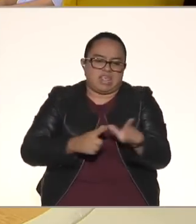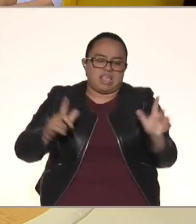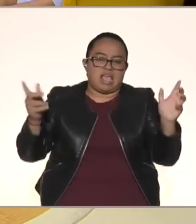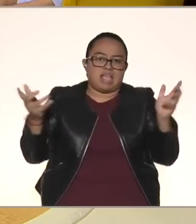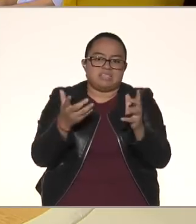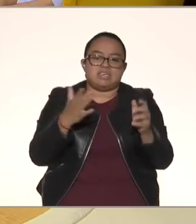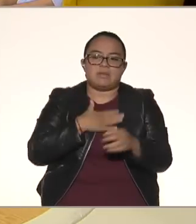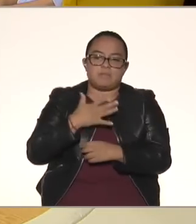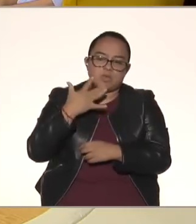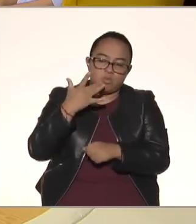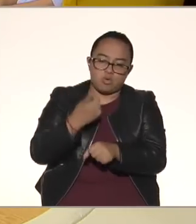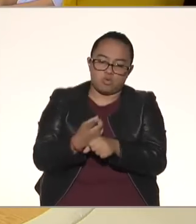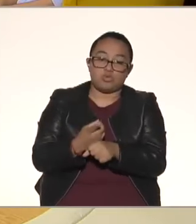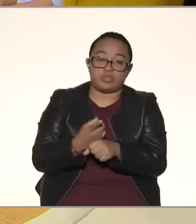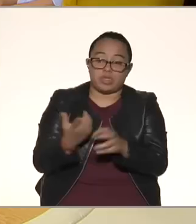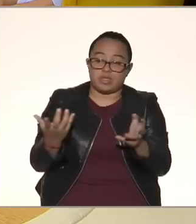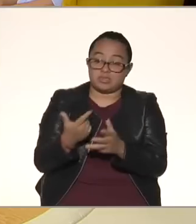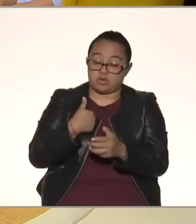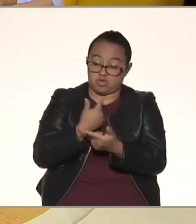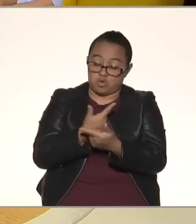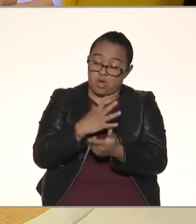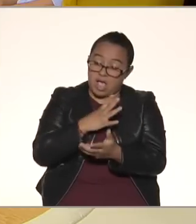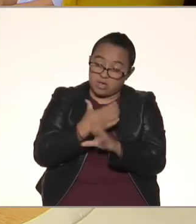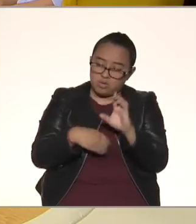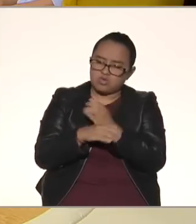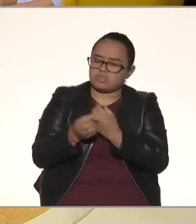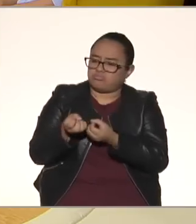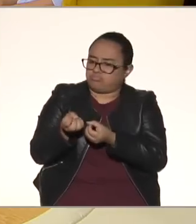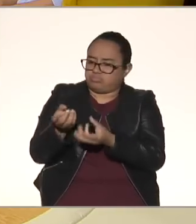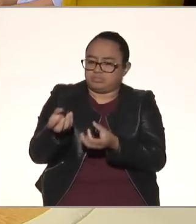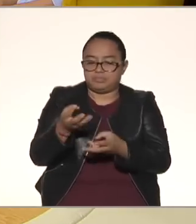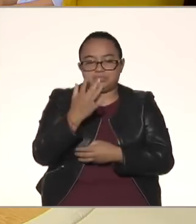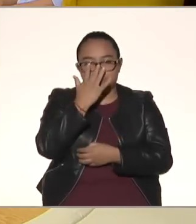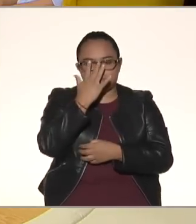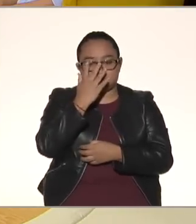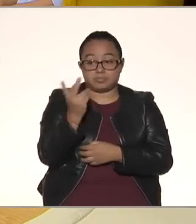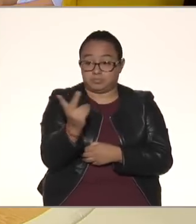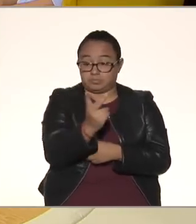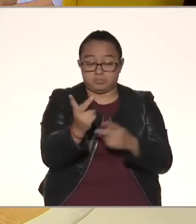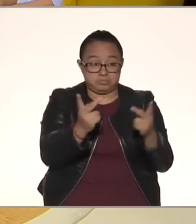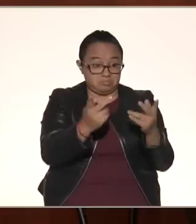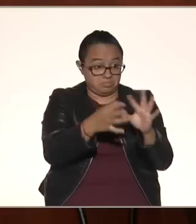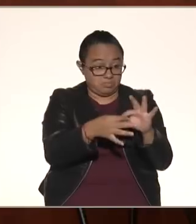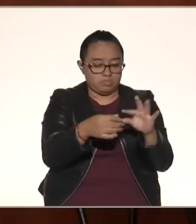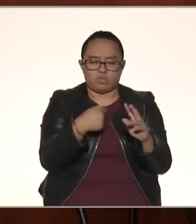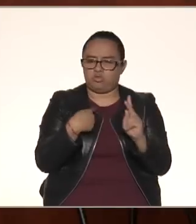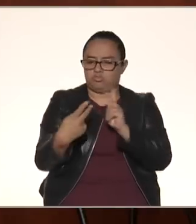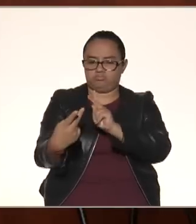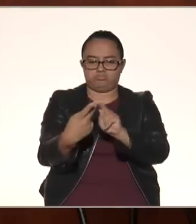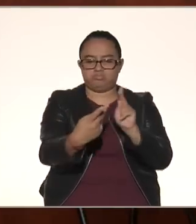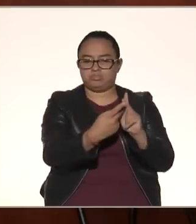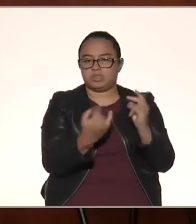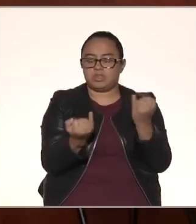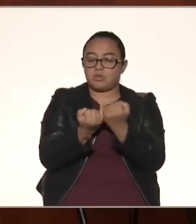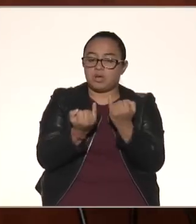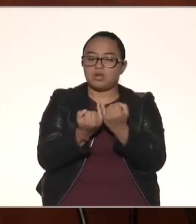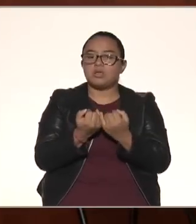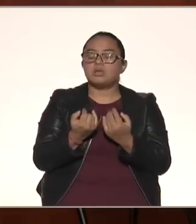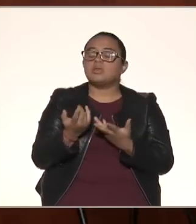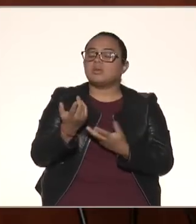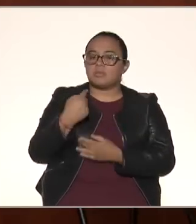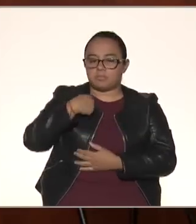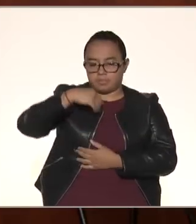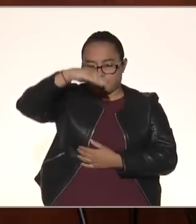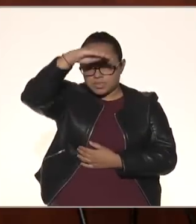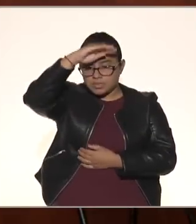voluntariamente lo que se tiene. ¿Y para ti? Pues yo coincido con lo que estoy escuchando y pensando en